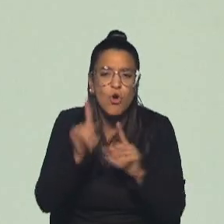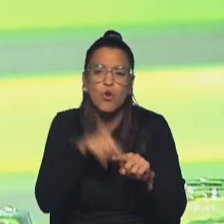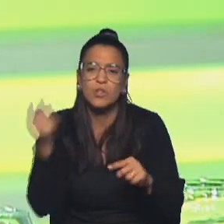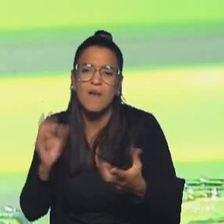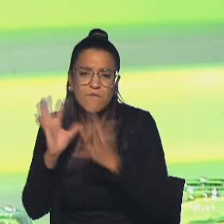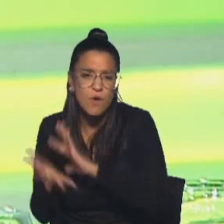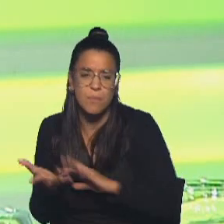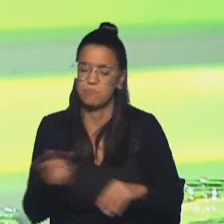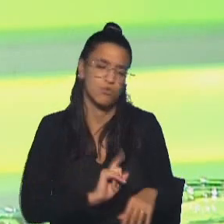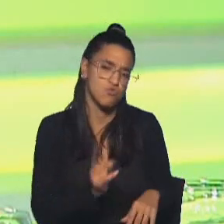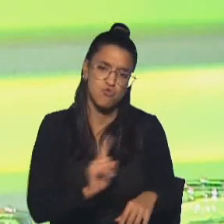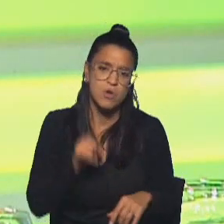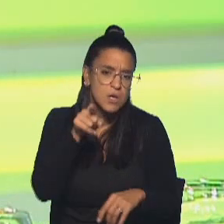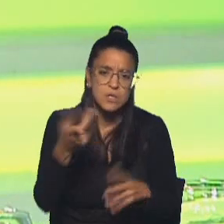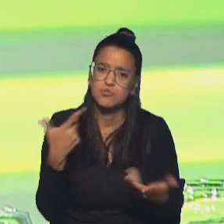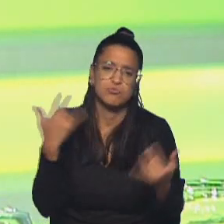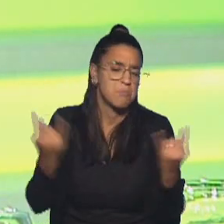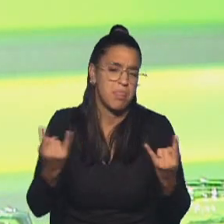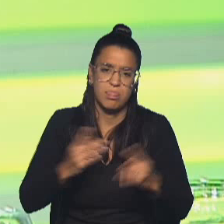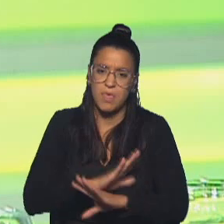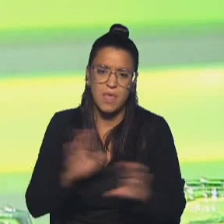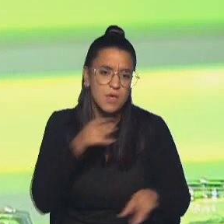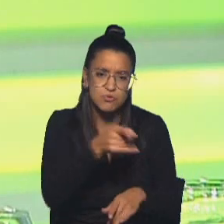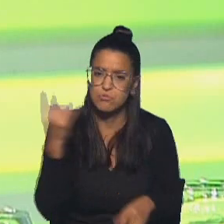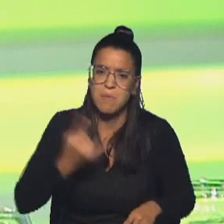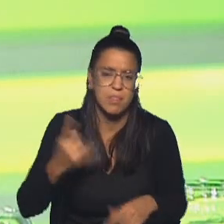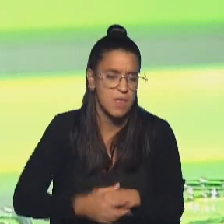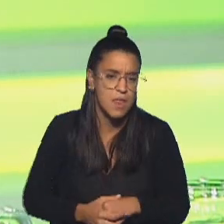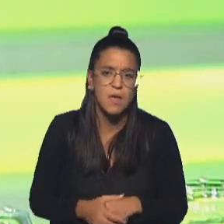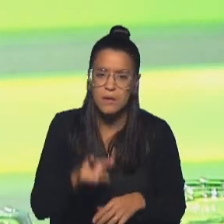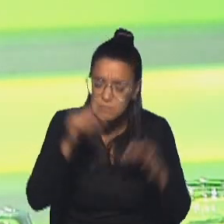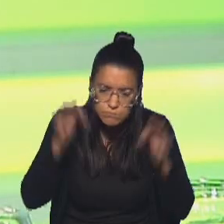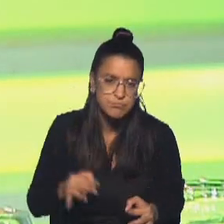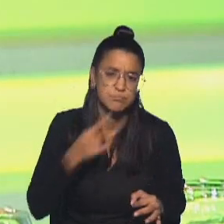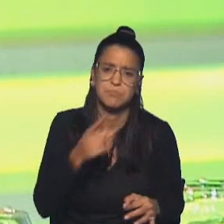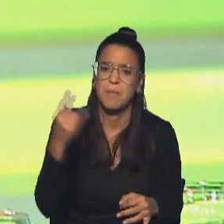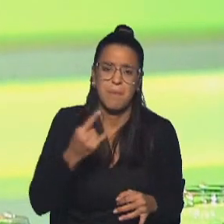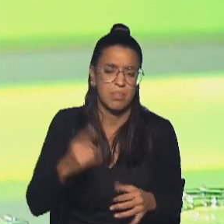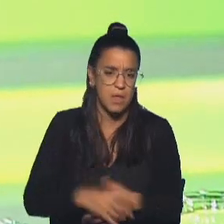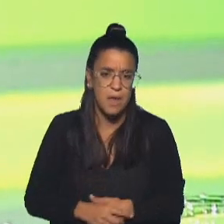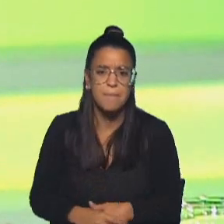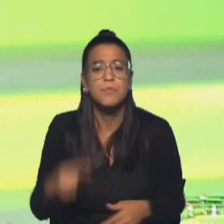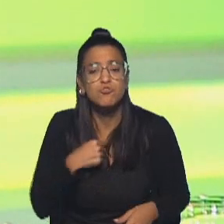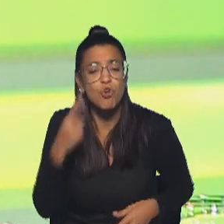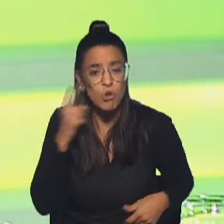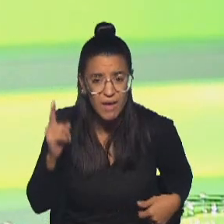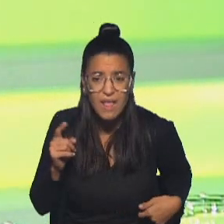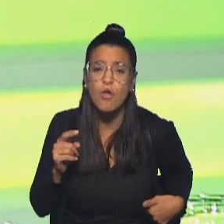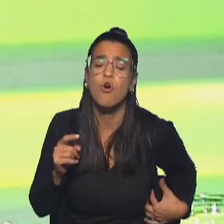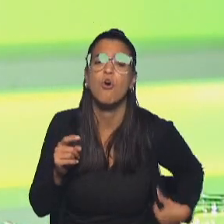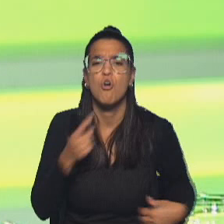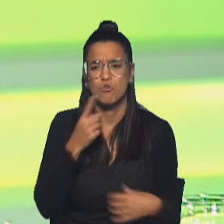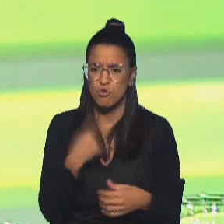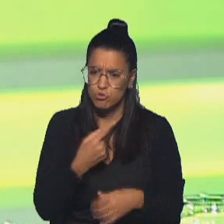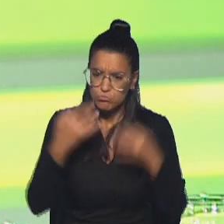fondo? No, eso es una ficción, eso es mentira. Definitivamente es mentira, porque la verdad es que tuvimos una